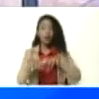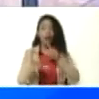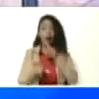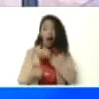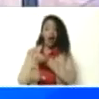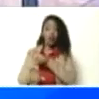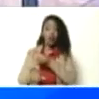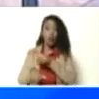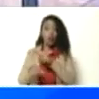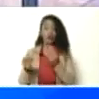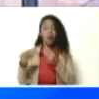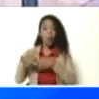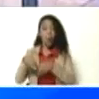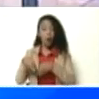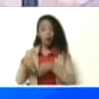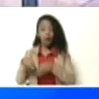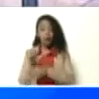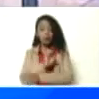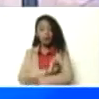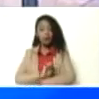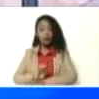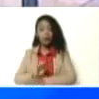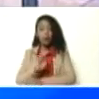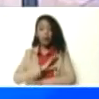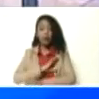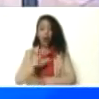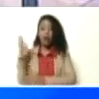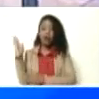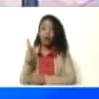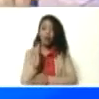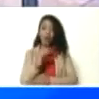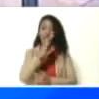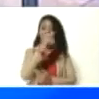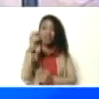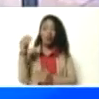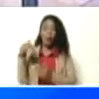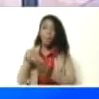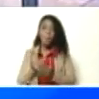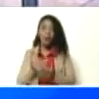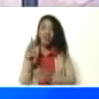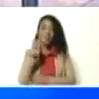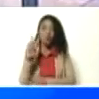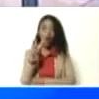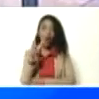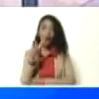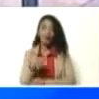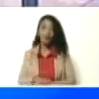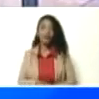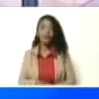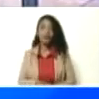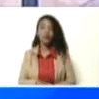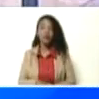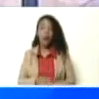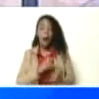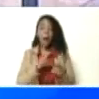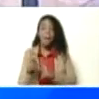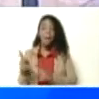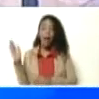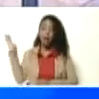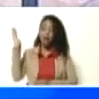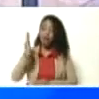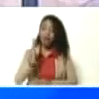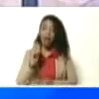acuerdo al estudio estadístico que tenemos, han regresado casi 300.000 venezolanos en el plan Vuelta a la